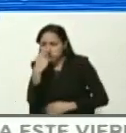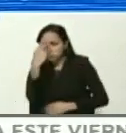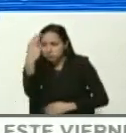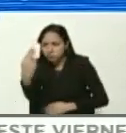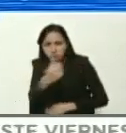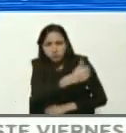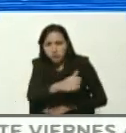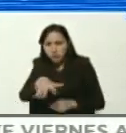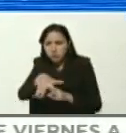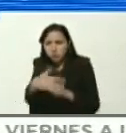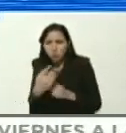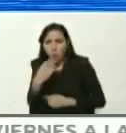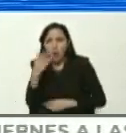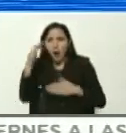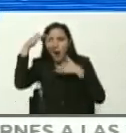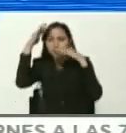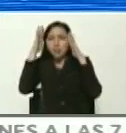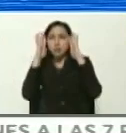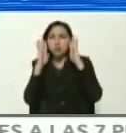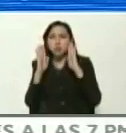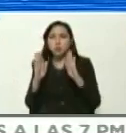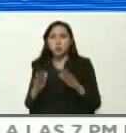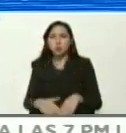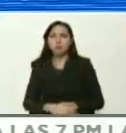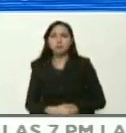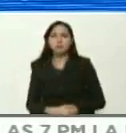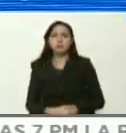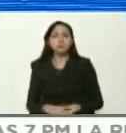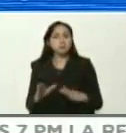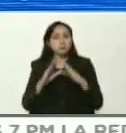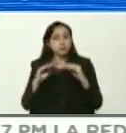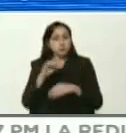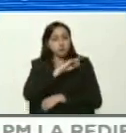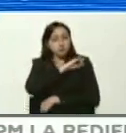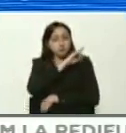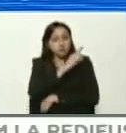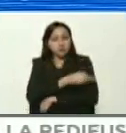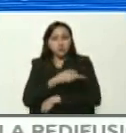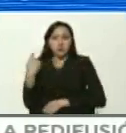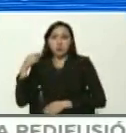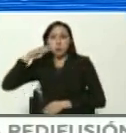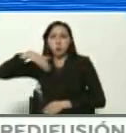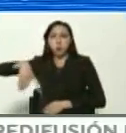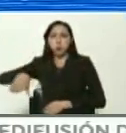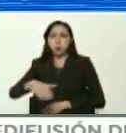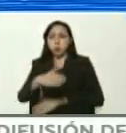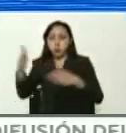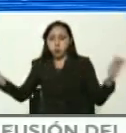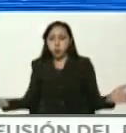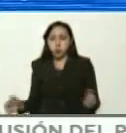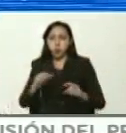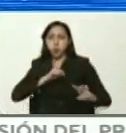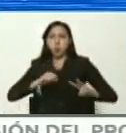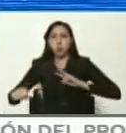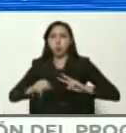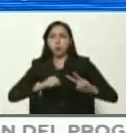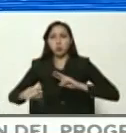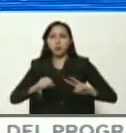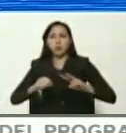caso, ir a reanimar todas las fuerzas del Poder Popular, el Movimiento Somos